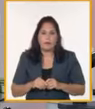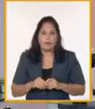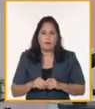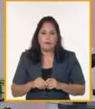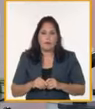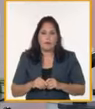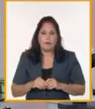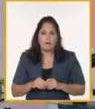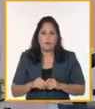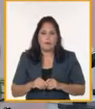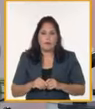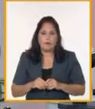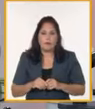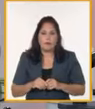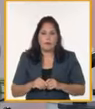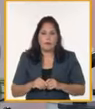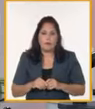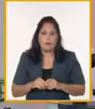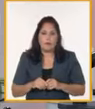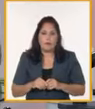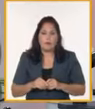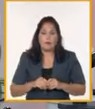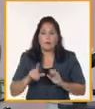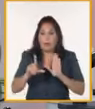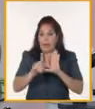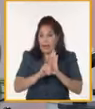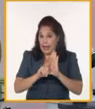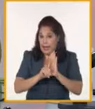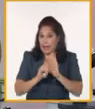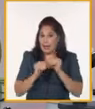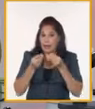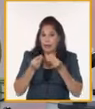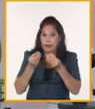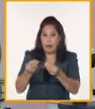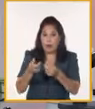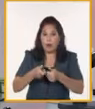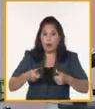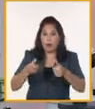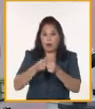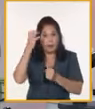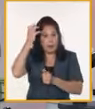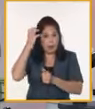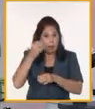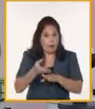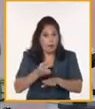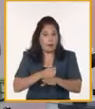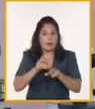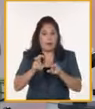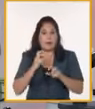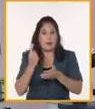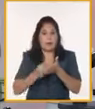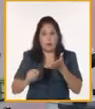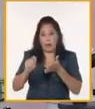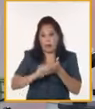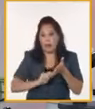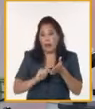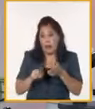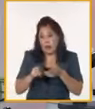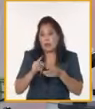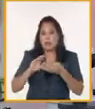el cuando se llevaron estos decretos leyes a la discusión en el consejo de estado previo a la asamblea nacional del poder